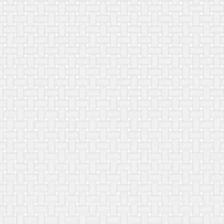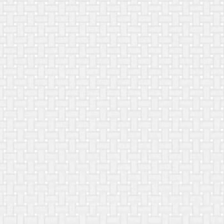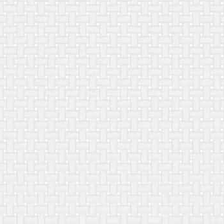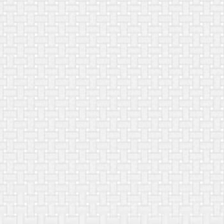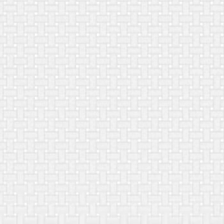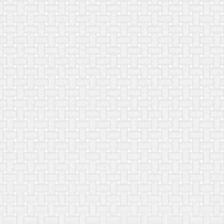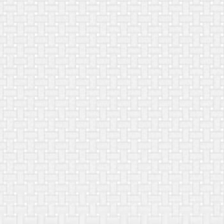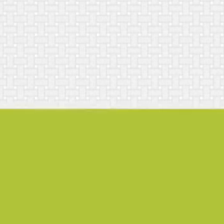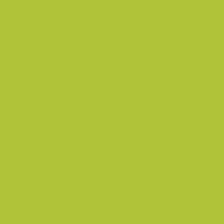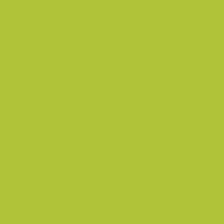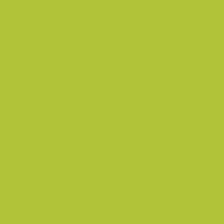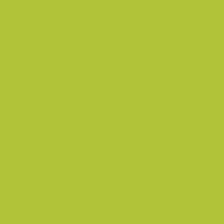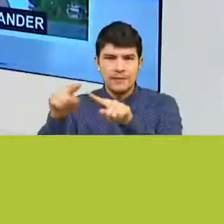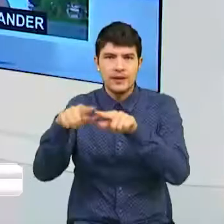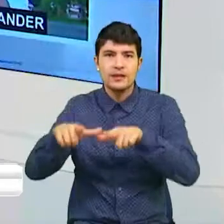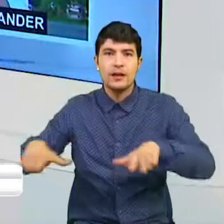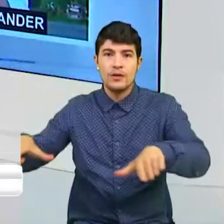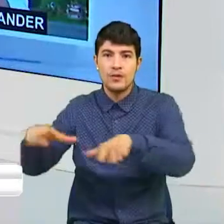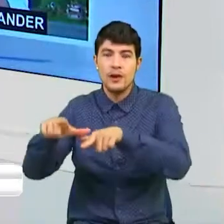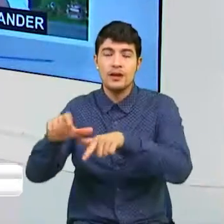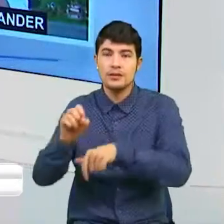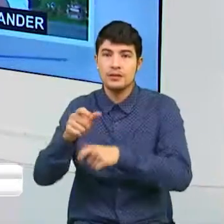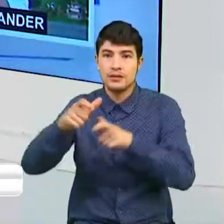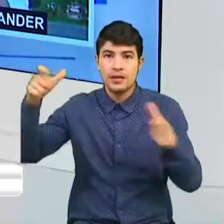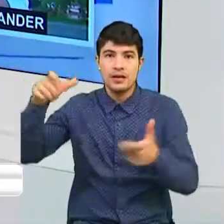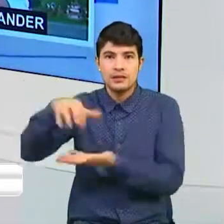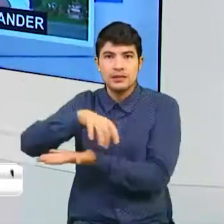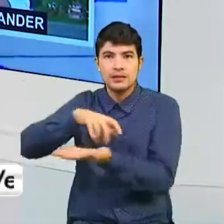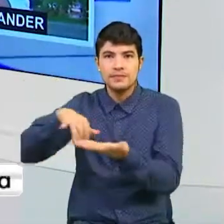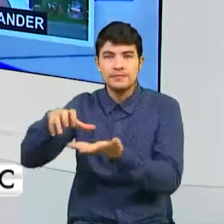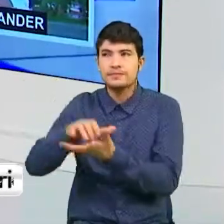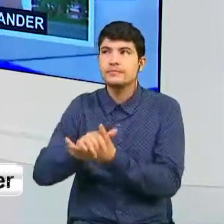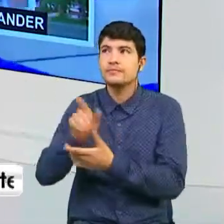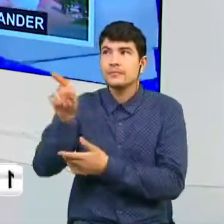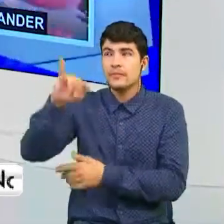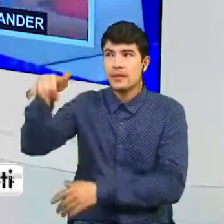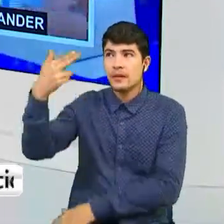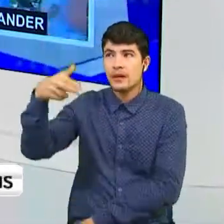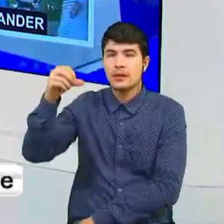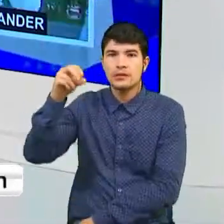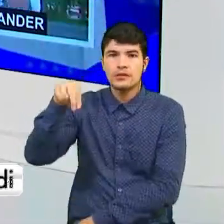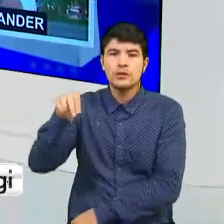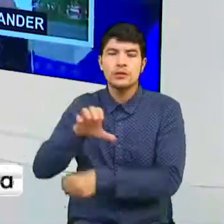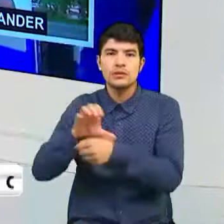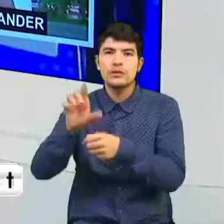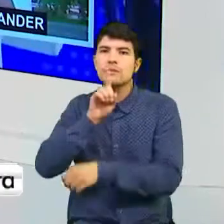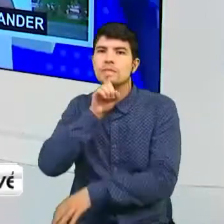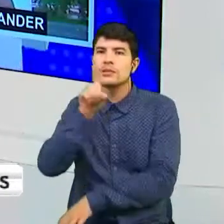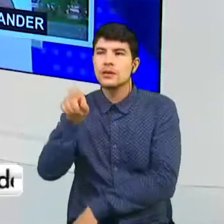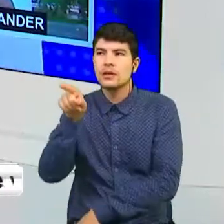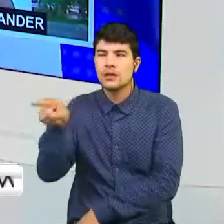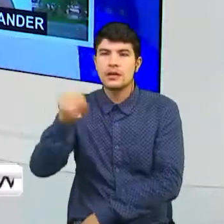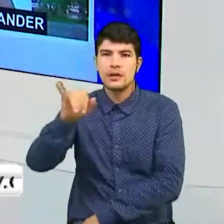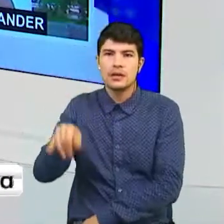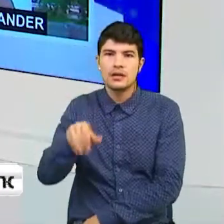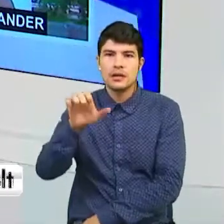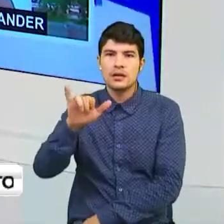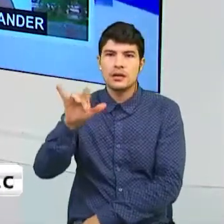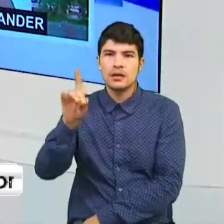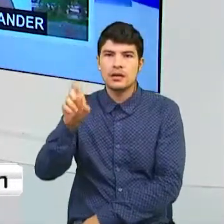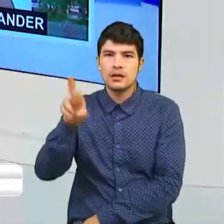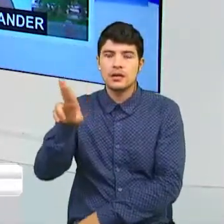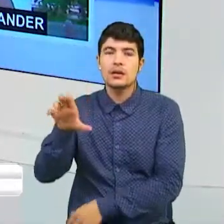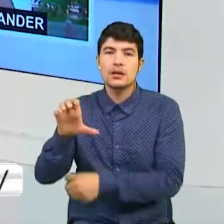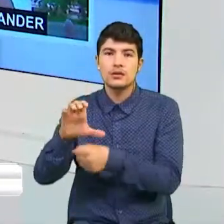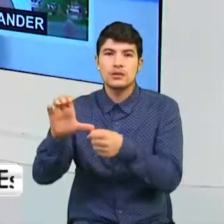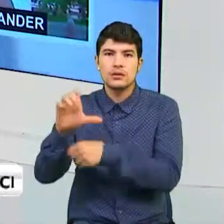goal.com tenemos a nuestro compañero jon ves desde la ciudad de bucaramanga y haider lo gato desde la ciudad de cúcuta iniciamos con haider quien